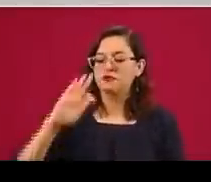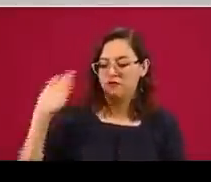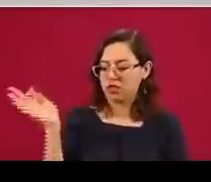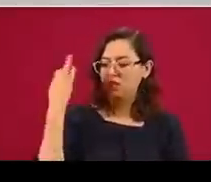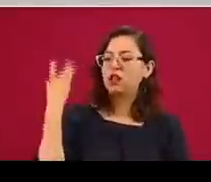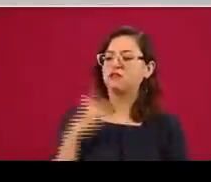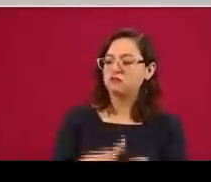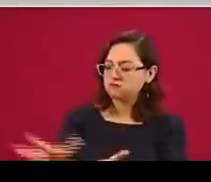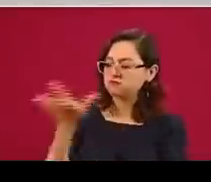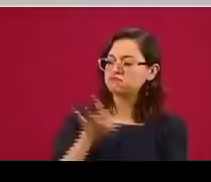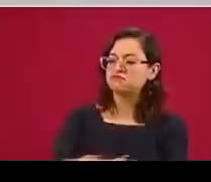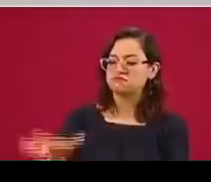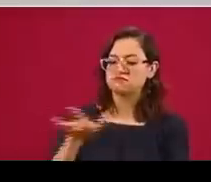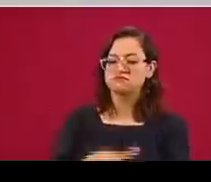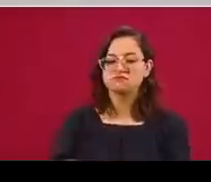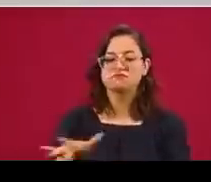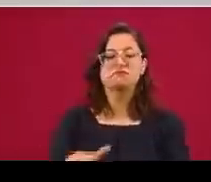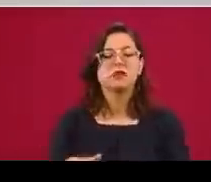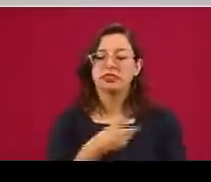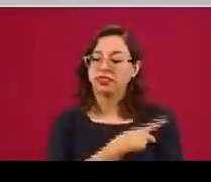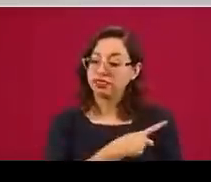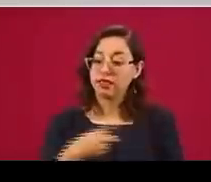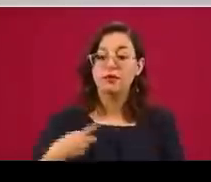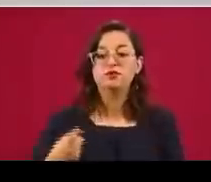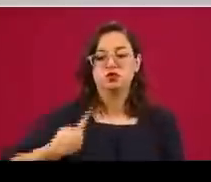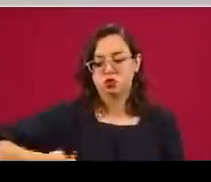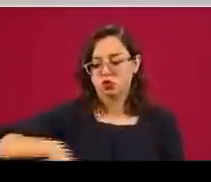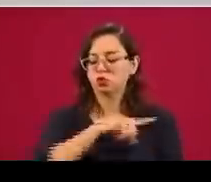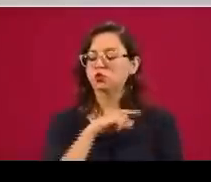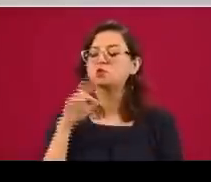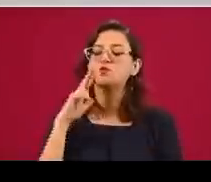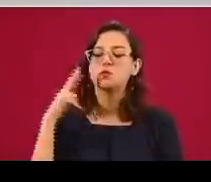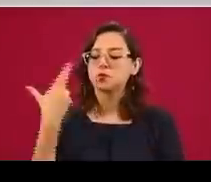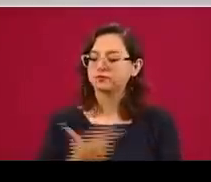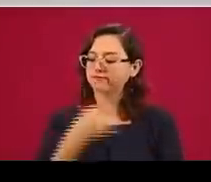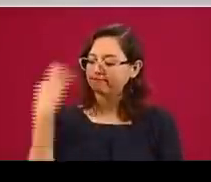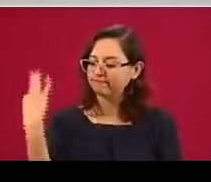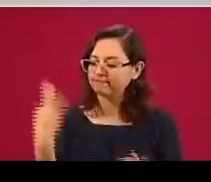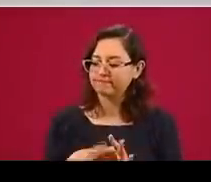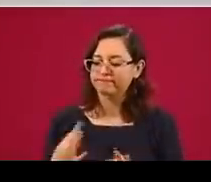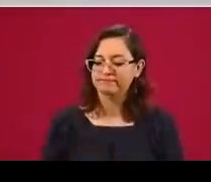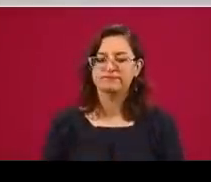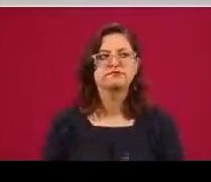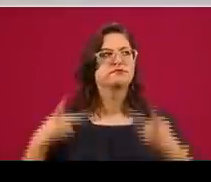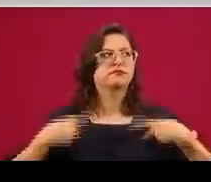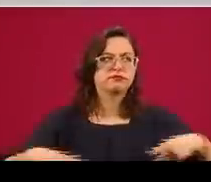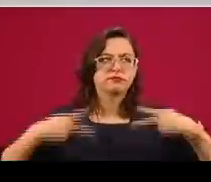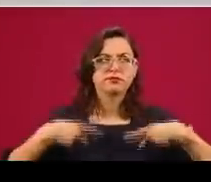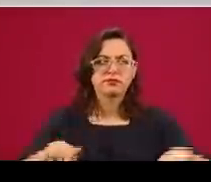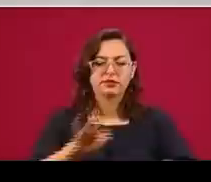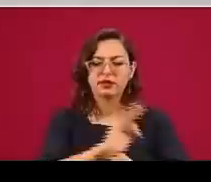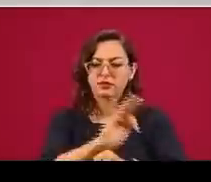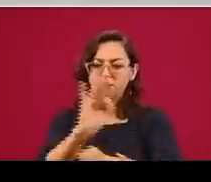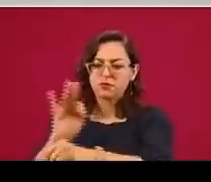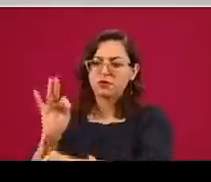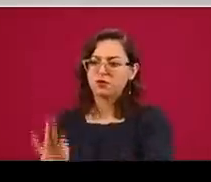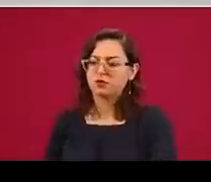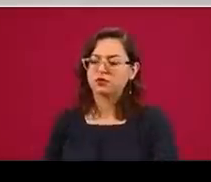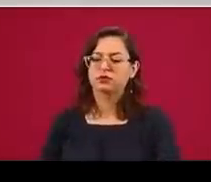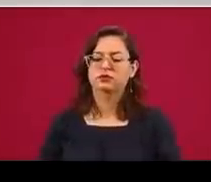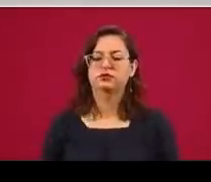federal. Lo tenemos que hacer, es nuestra responsabilidad proteger a la gente de